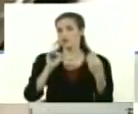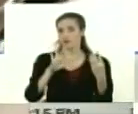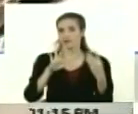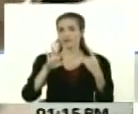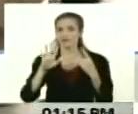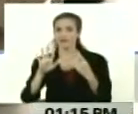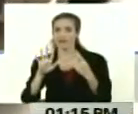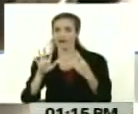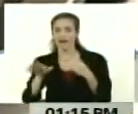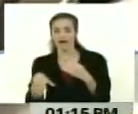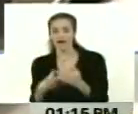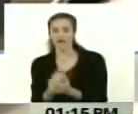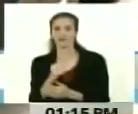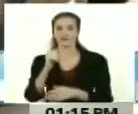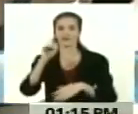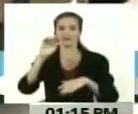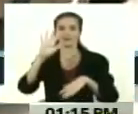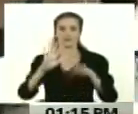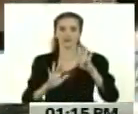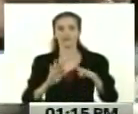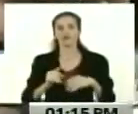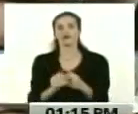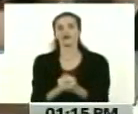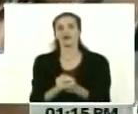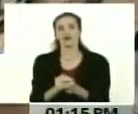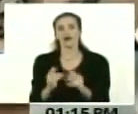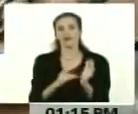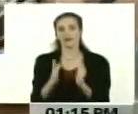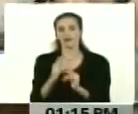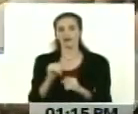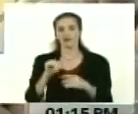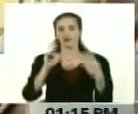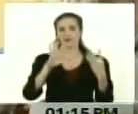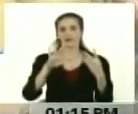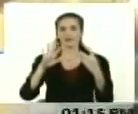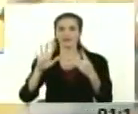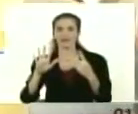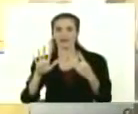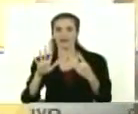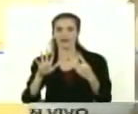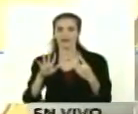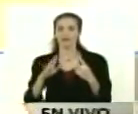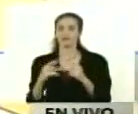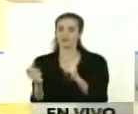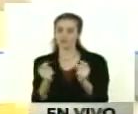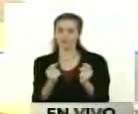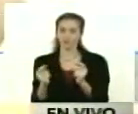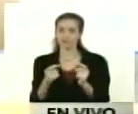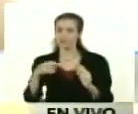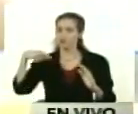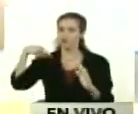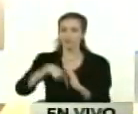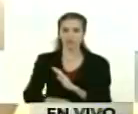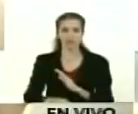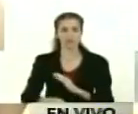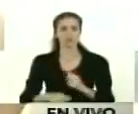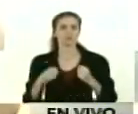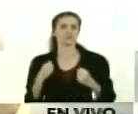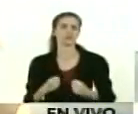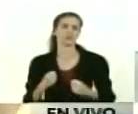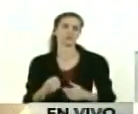96 a 19 de abril 97. Nos llevó un debate, Ernesto. Intenso,